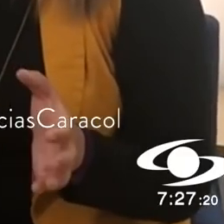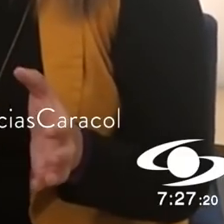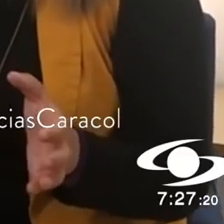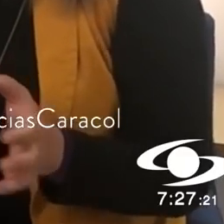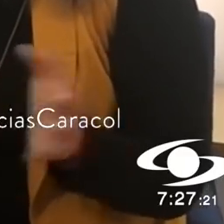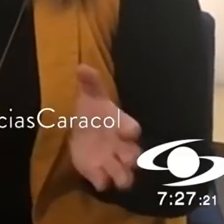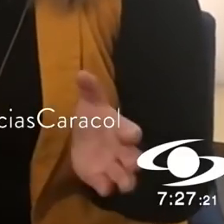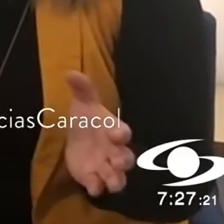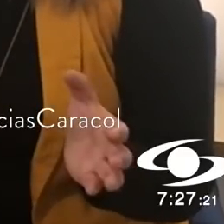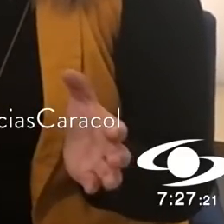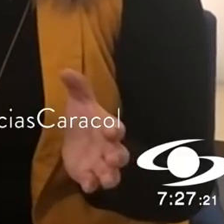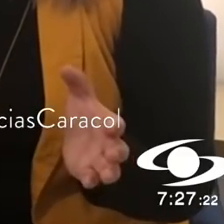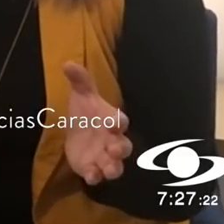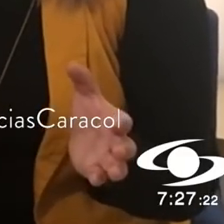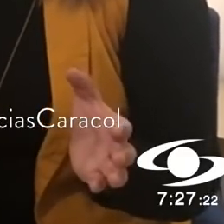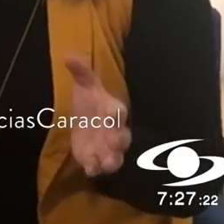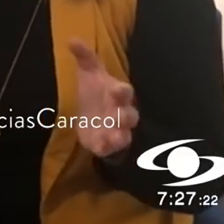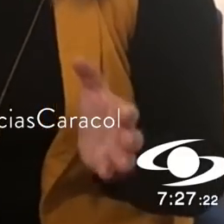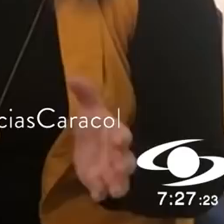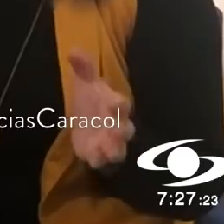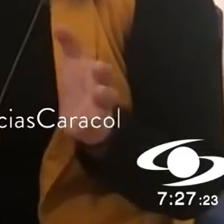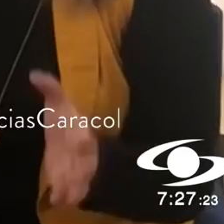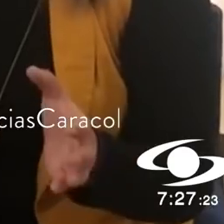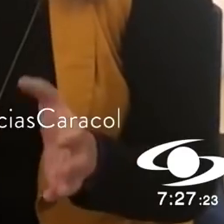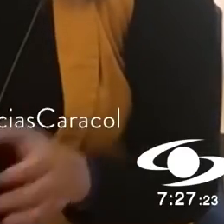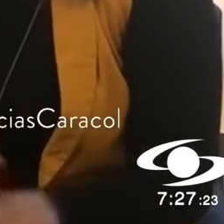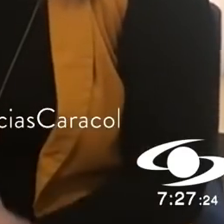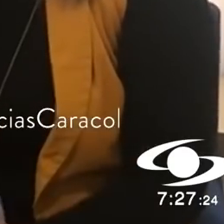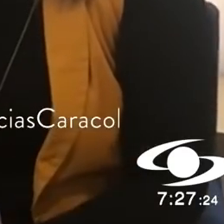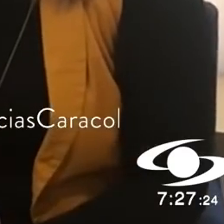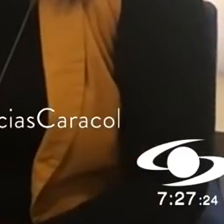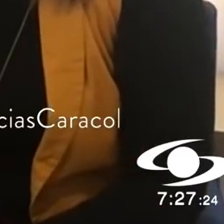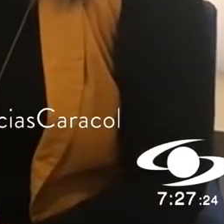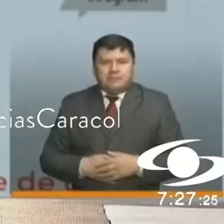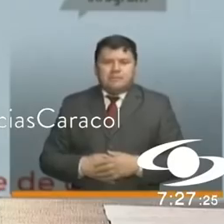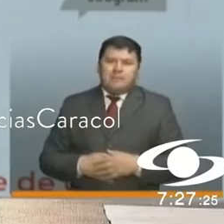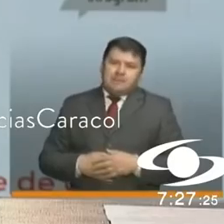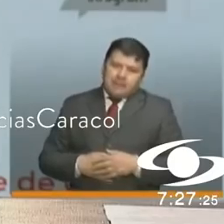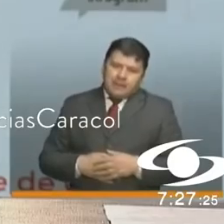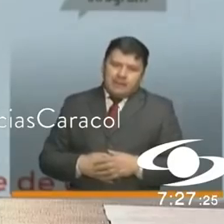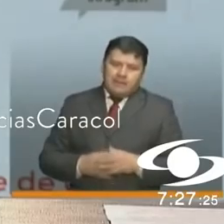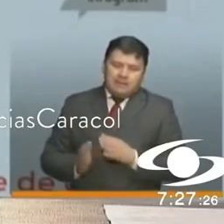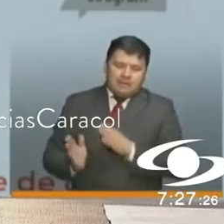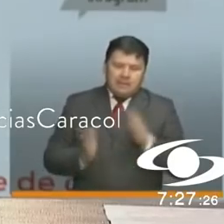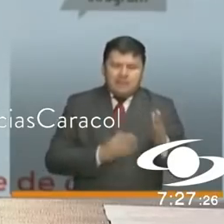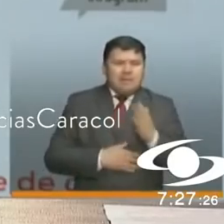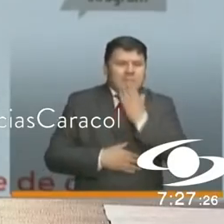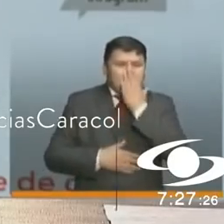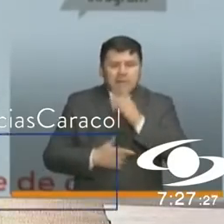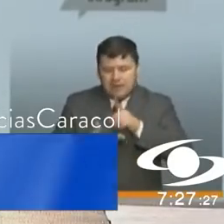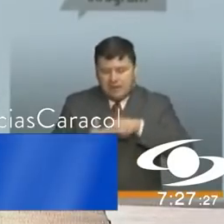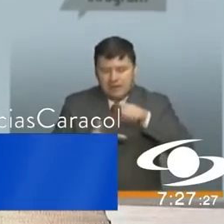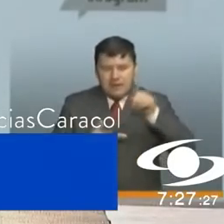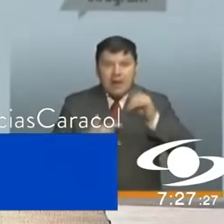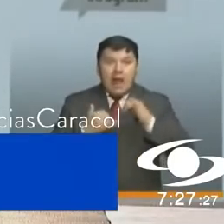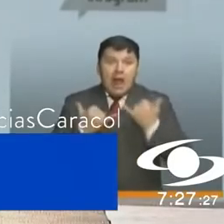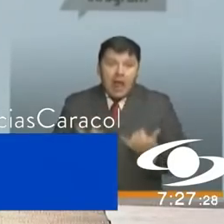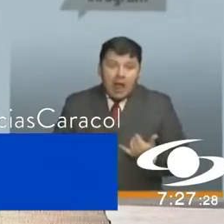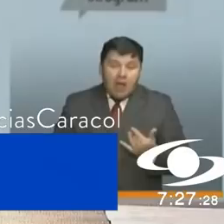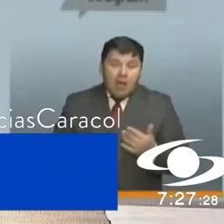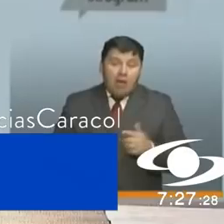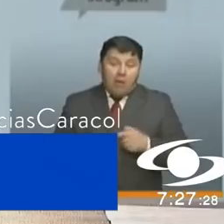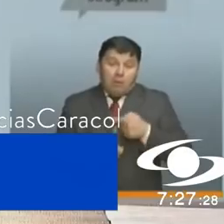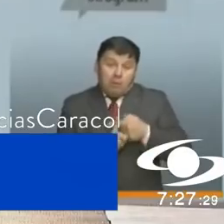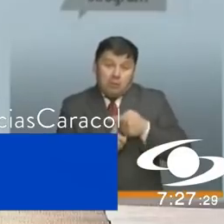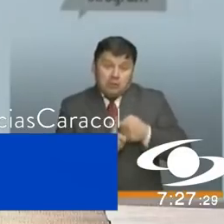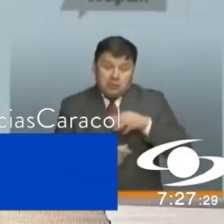en su casa, lo que es una buena noticia porque tienen síntomas leves. Una cifra que hasta ahora es positiva en